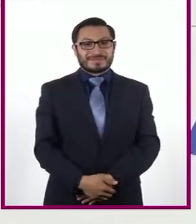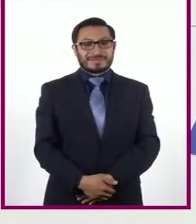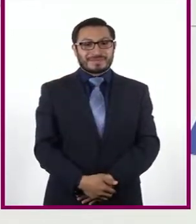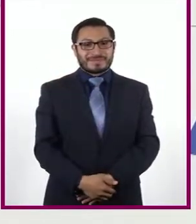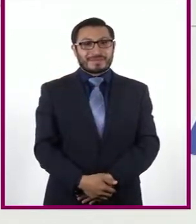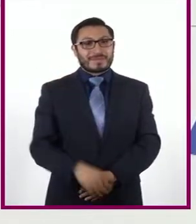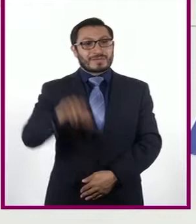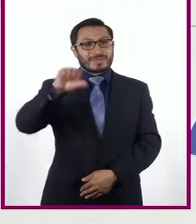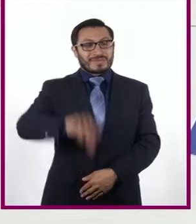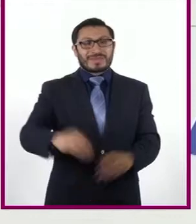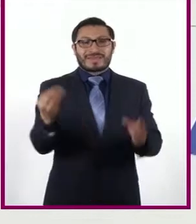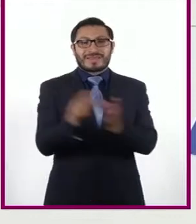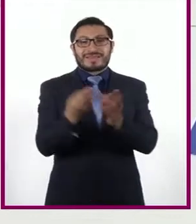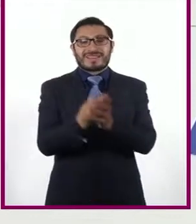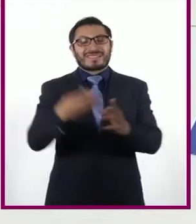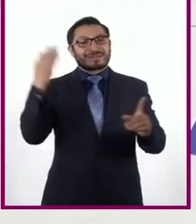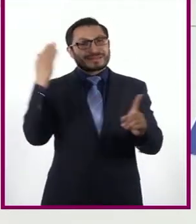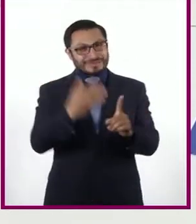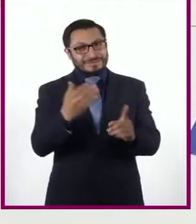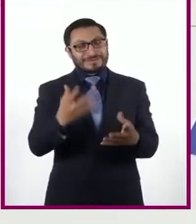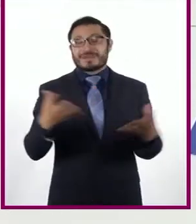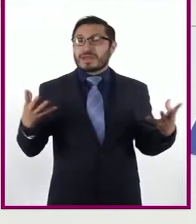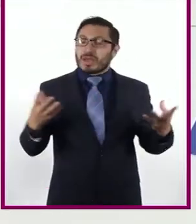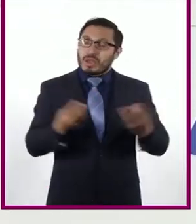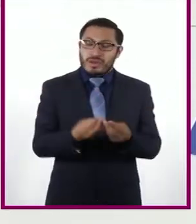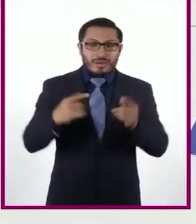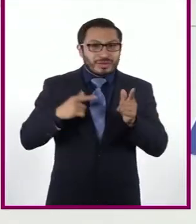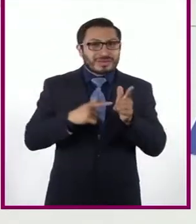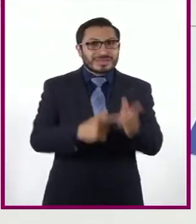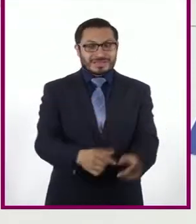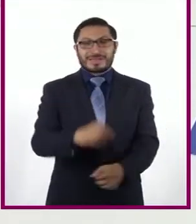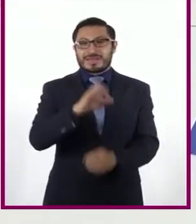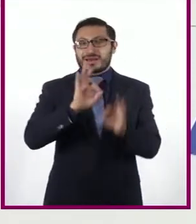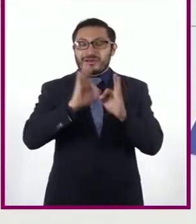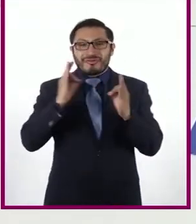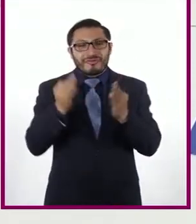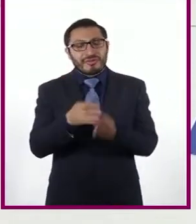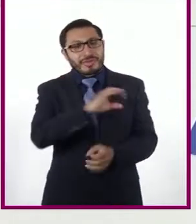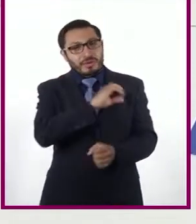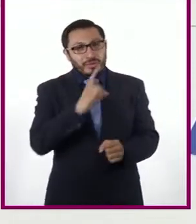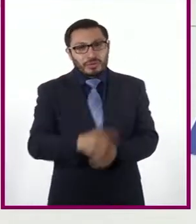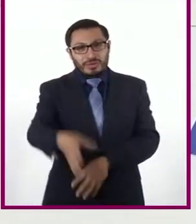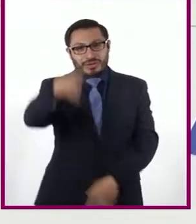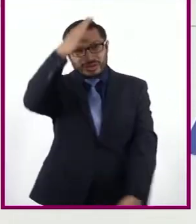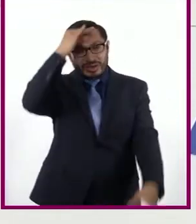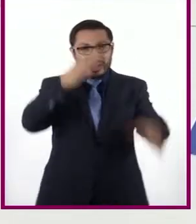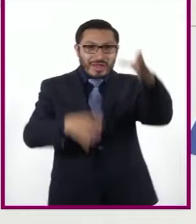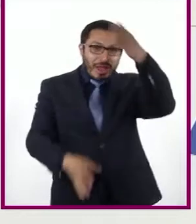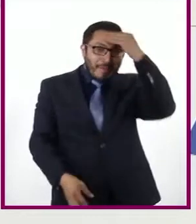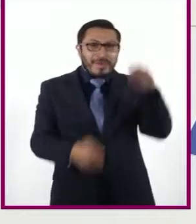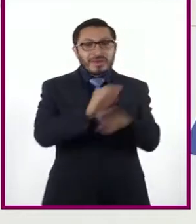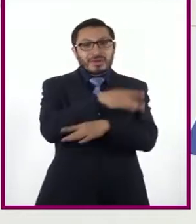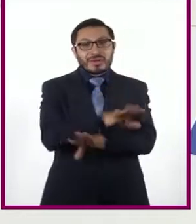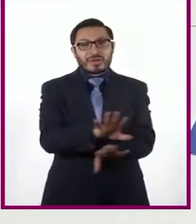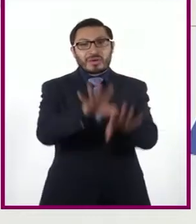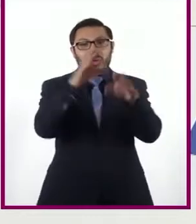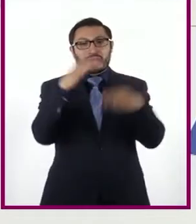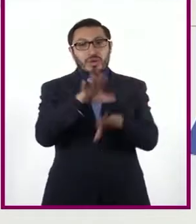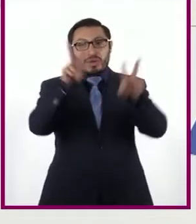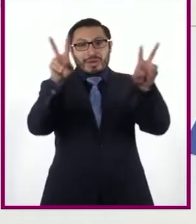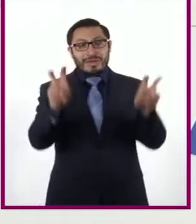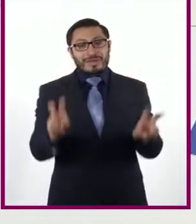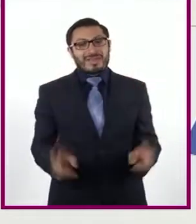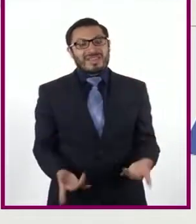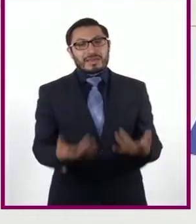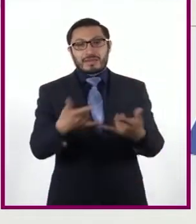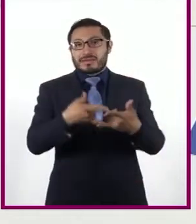Estas sesiones tienen la finalidad de que sigamos teniendo la posibilidad de adquirir conocimientos sobre temas correspondientes